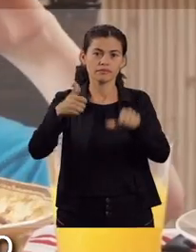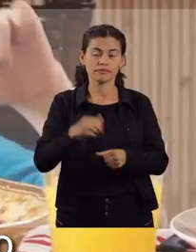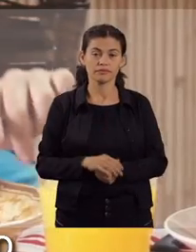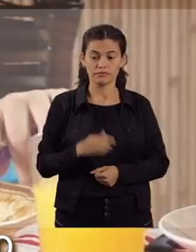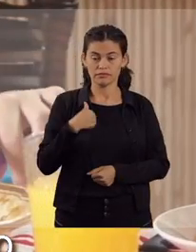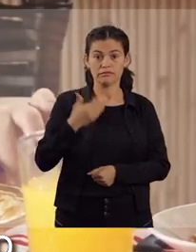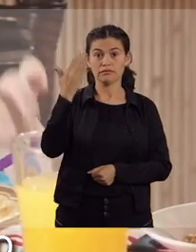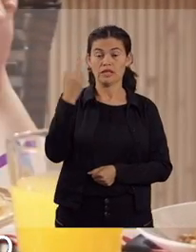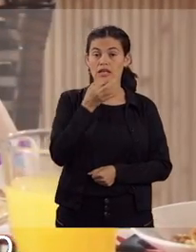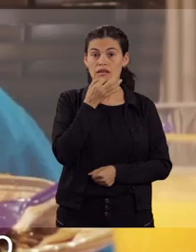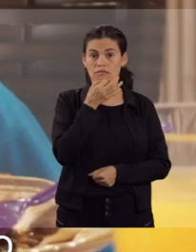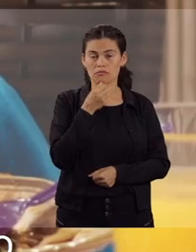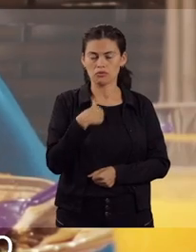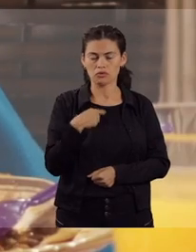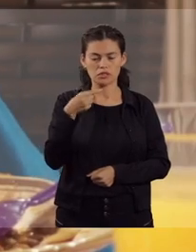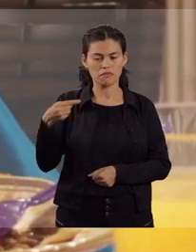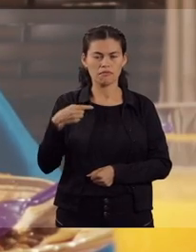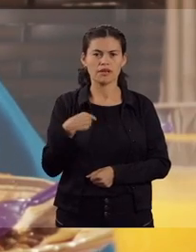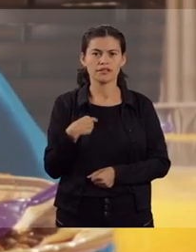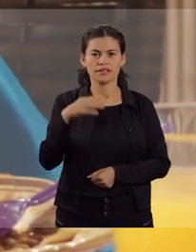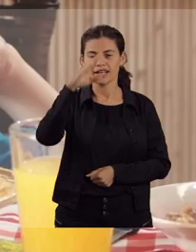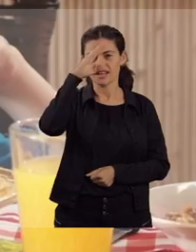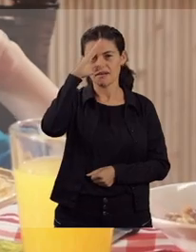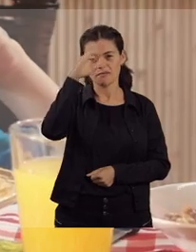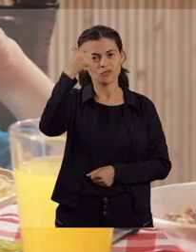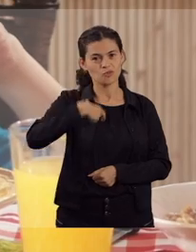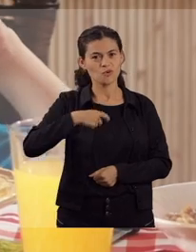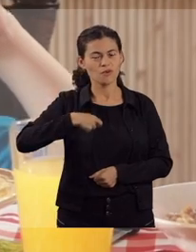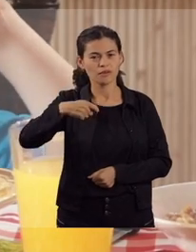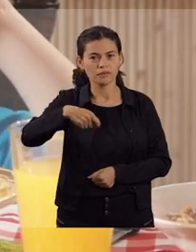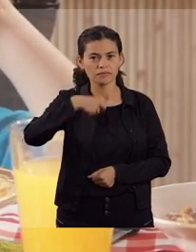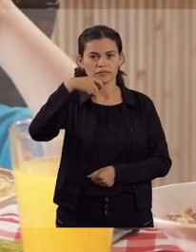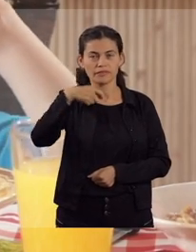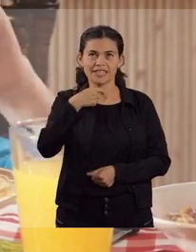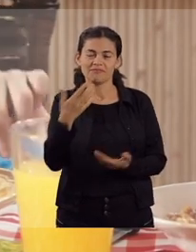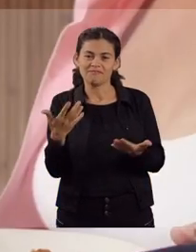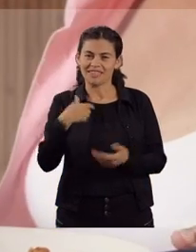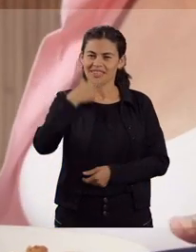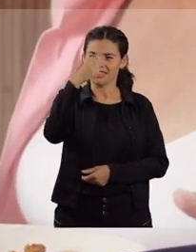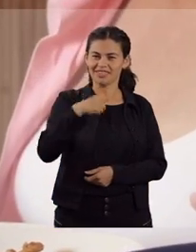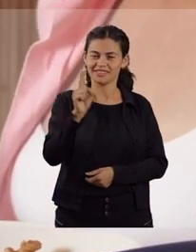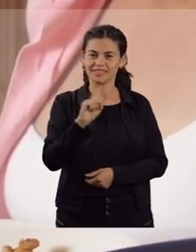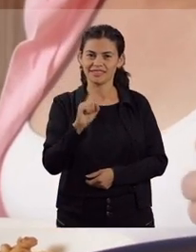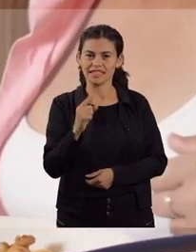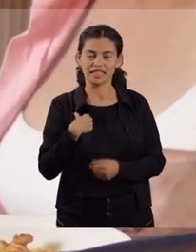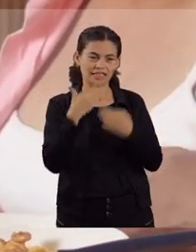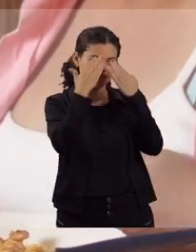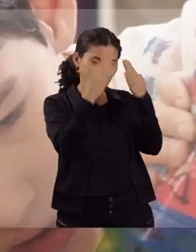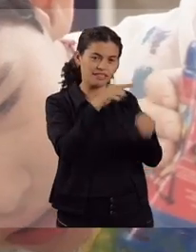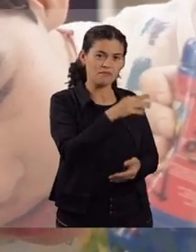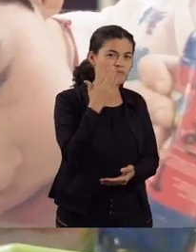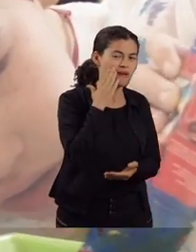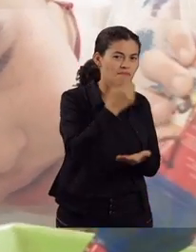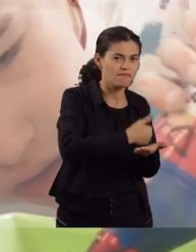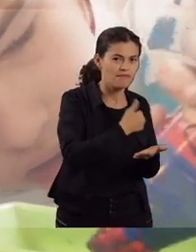La semana pasada, por ejemplo, aprendí a comer solito. Bueno, solito no. Le hice gracias a mi mamá,